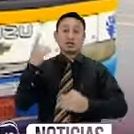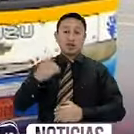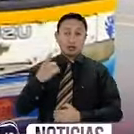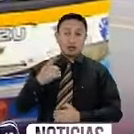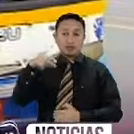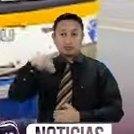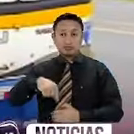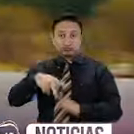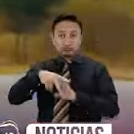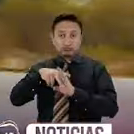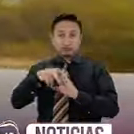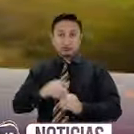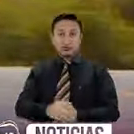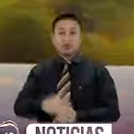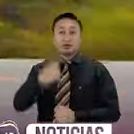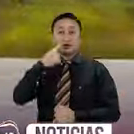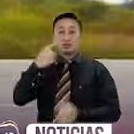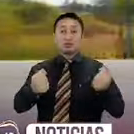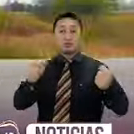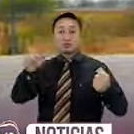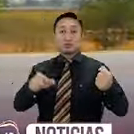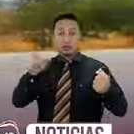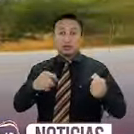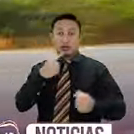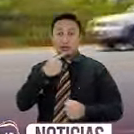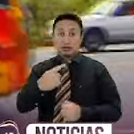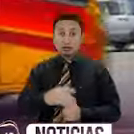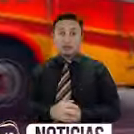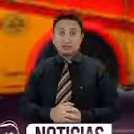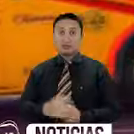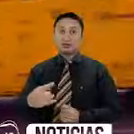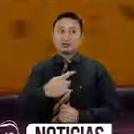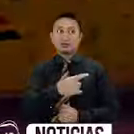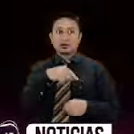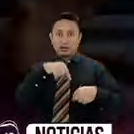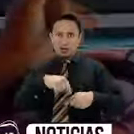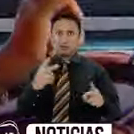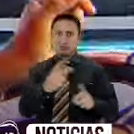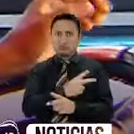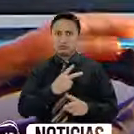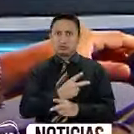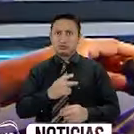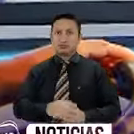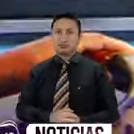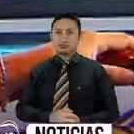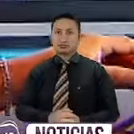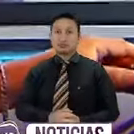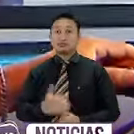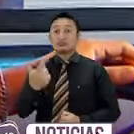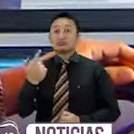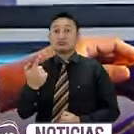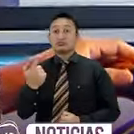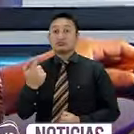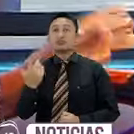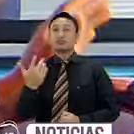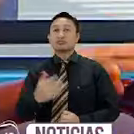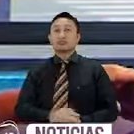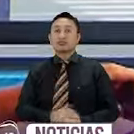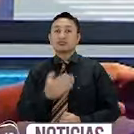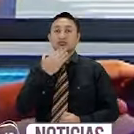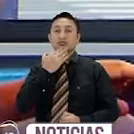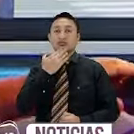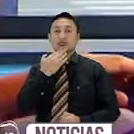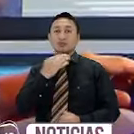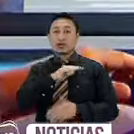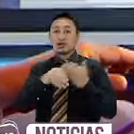salida, choferes y usuarios sostienen que el asunto es grave. ¿Con armas de fuego o con armas blancas? De todas